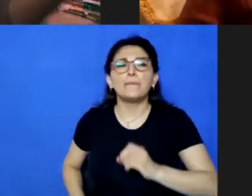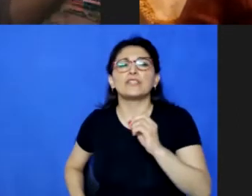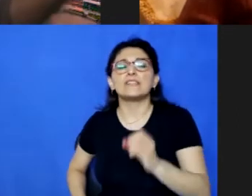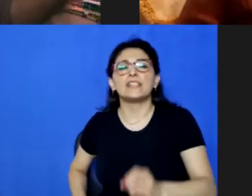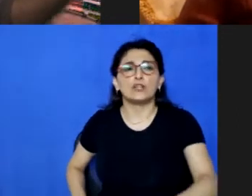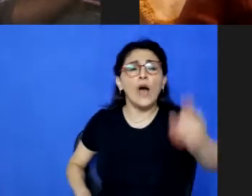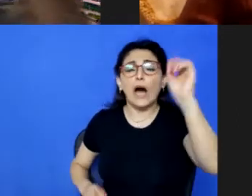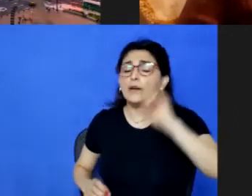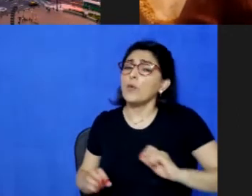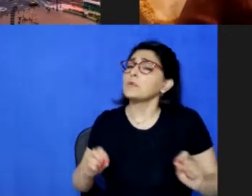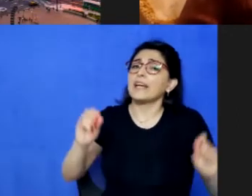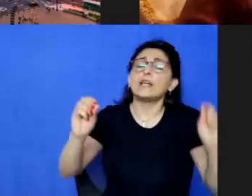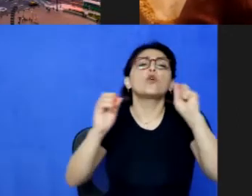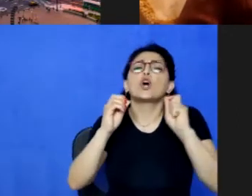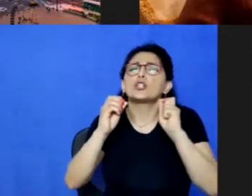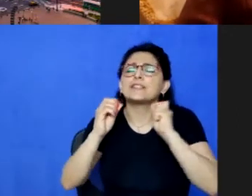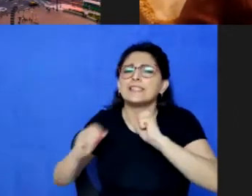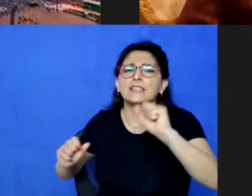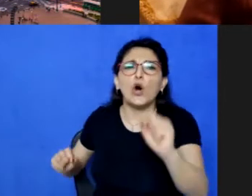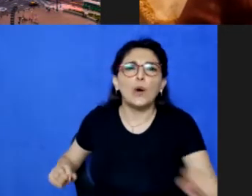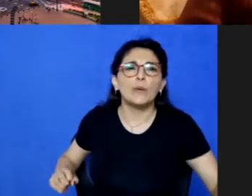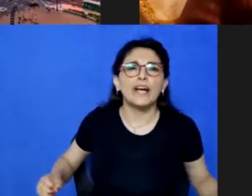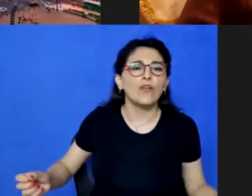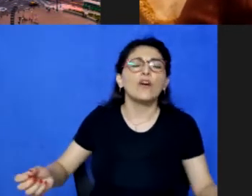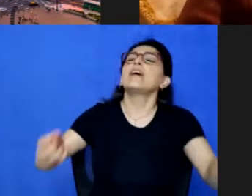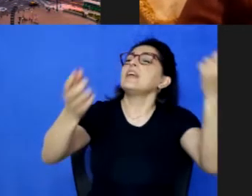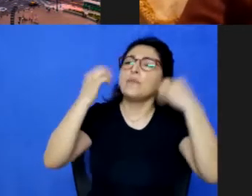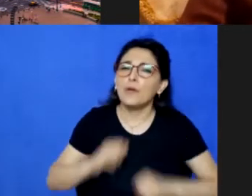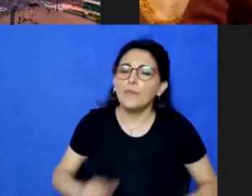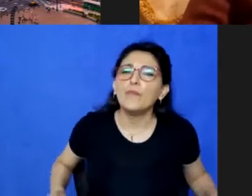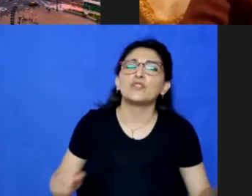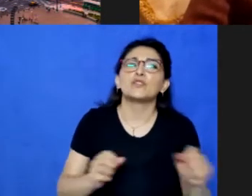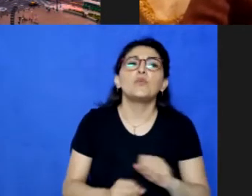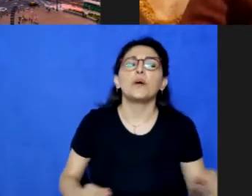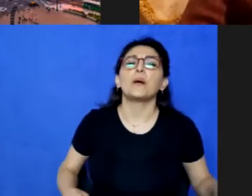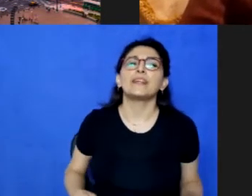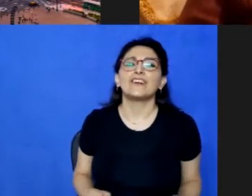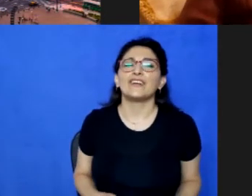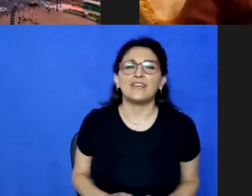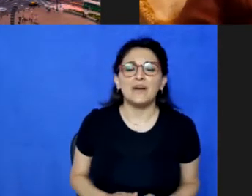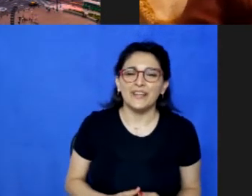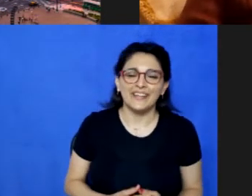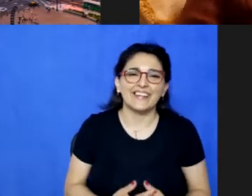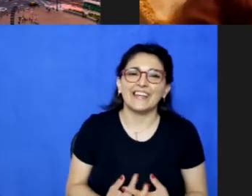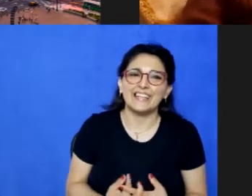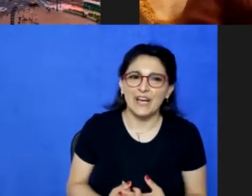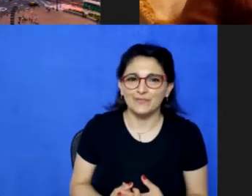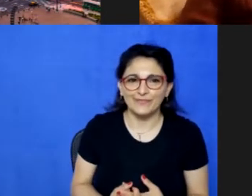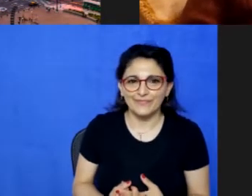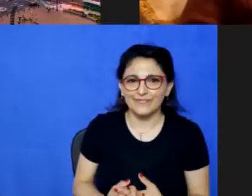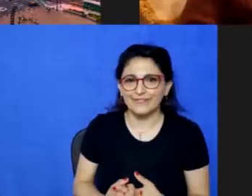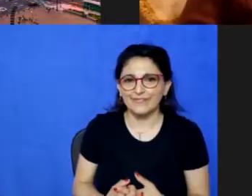tan pero tan cierto. Ahora nos vamos a ir a un cortecito obligado y volvemos nuevamente con la vida moderna de